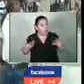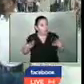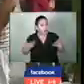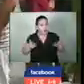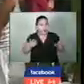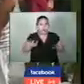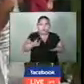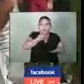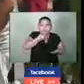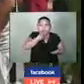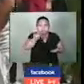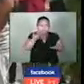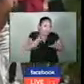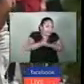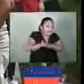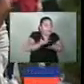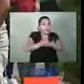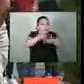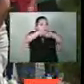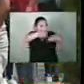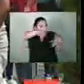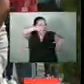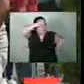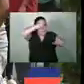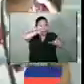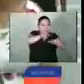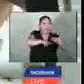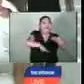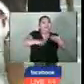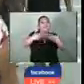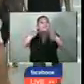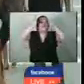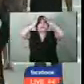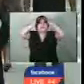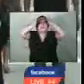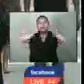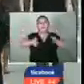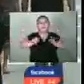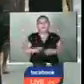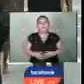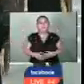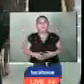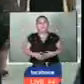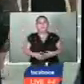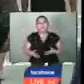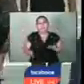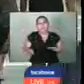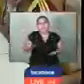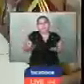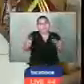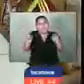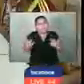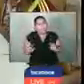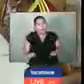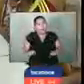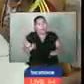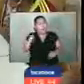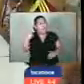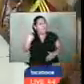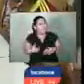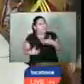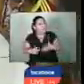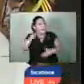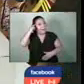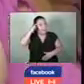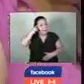reunir toda la evidencia científica que exista y tomar alguna decisión al respecto. Es una tendencia que puede ir creciendo con el tiempo